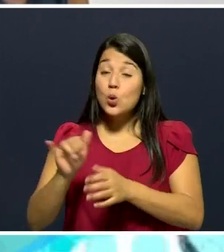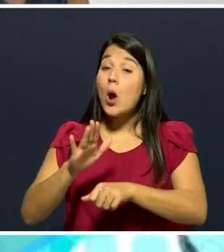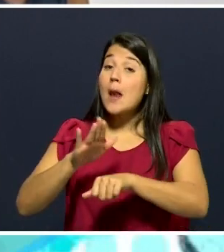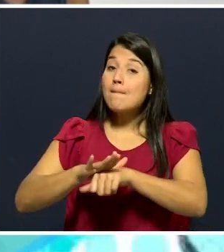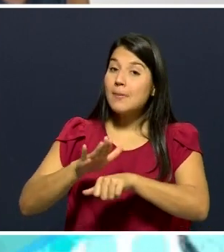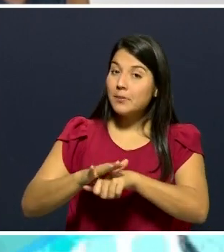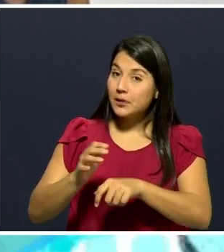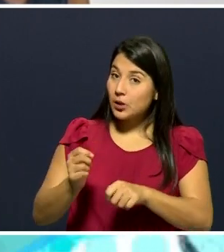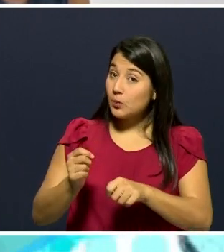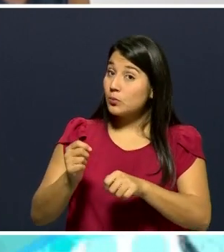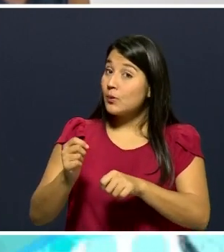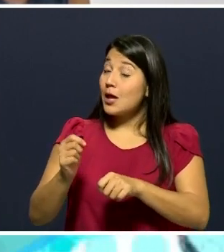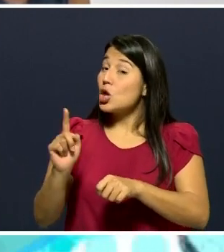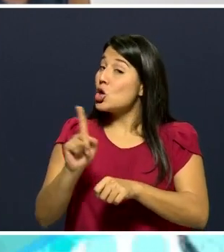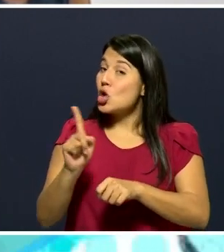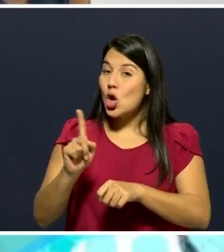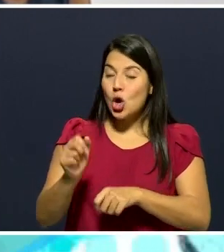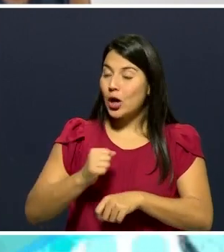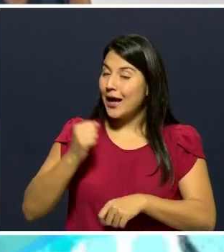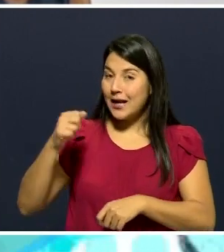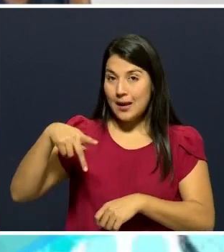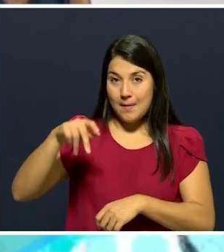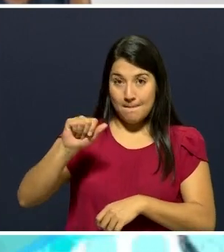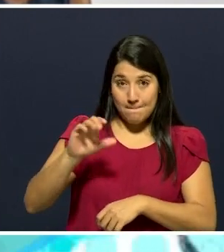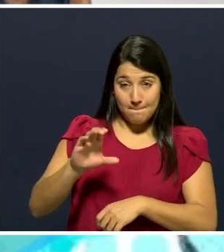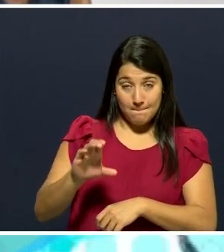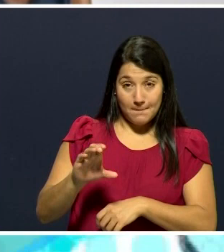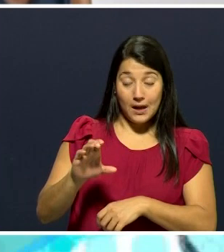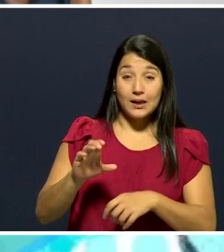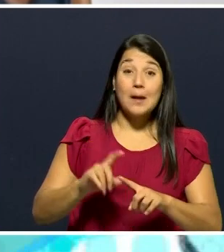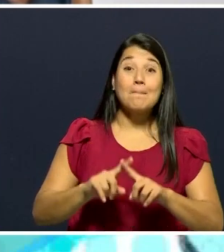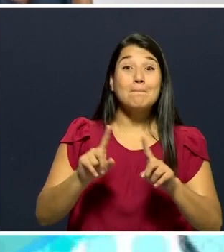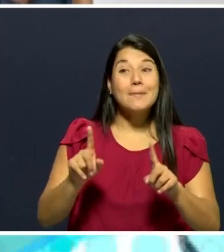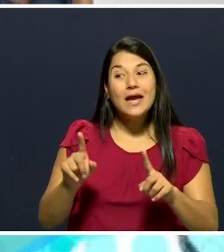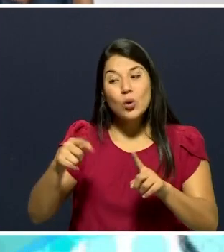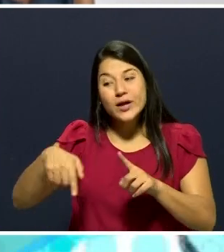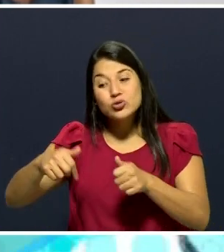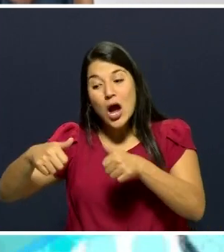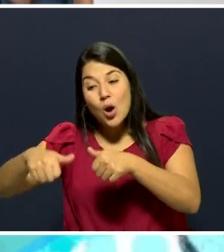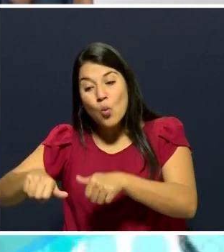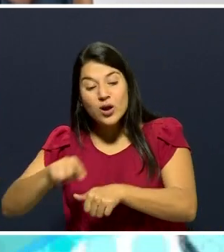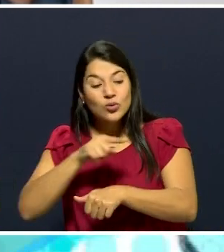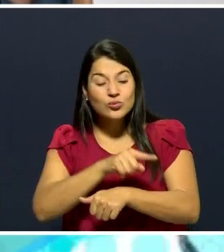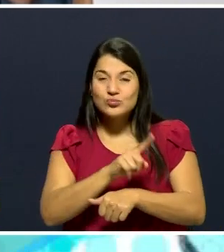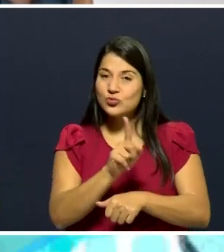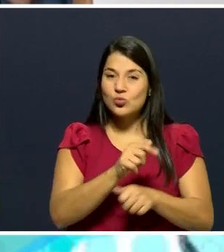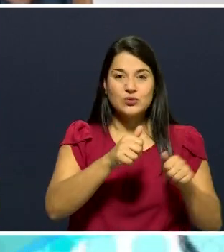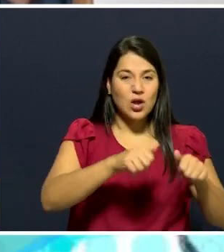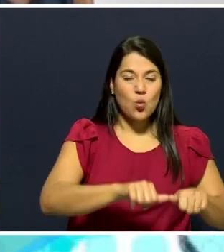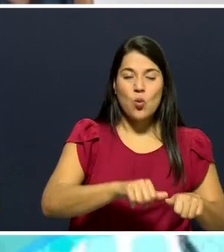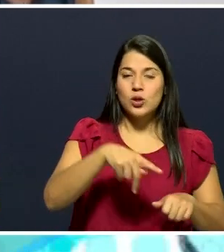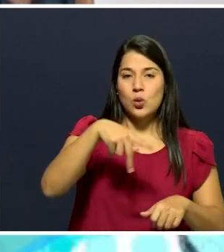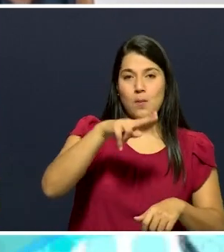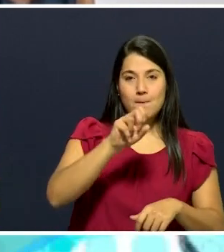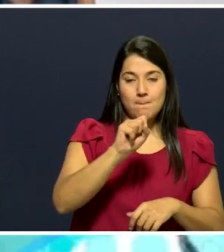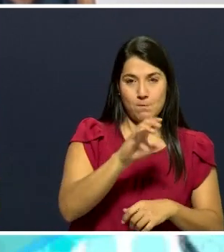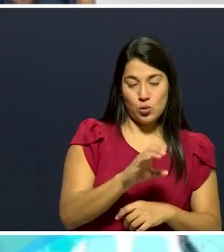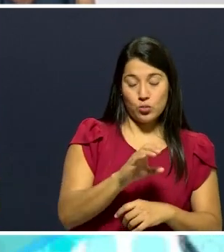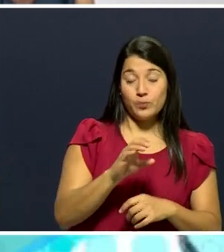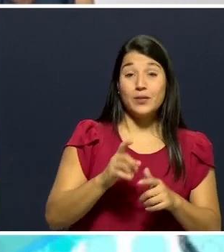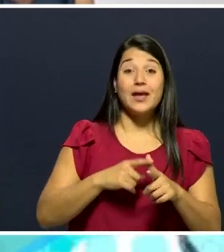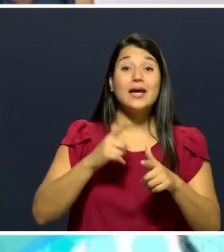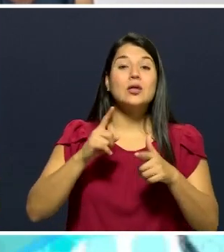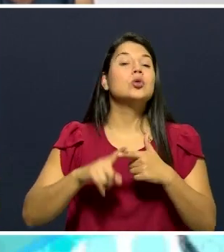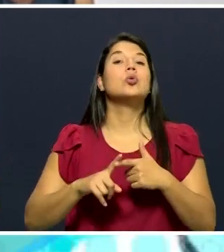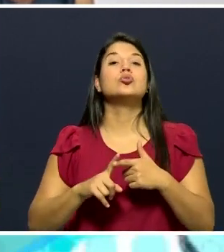de unos acuerdos que en este caso la Unidad Social Cristiana no estaba aceptando. No quiere decir esto que no les quede una legislatura y que en esa